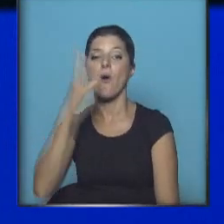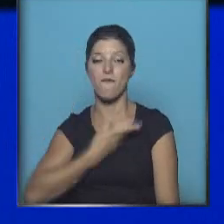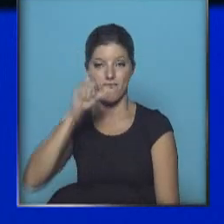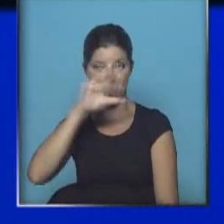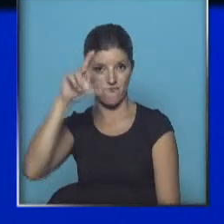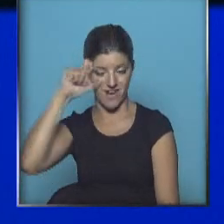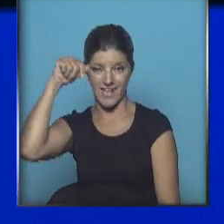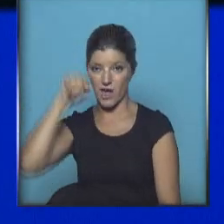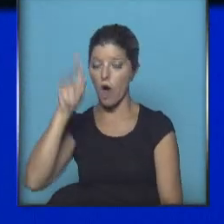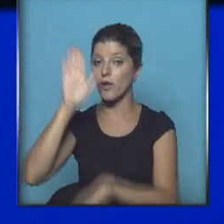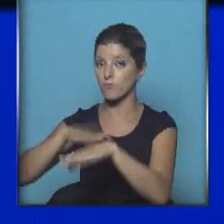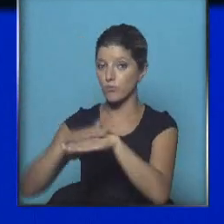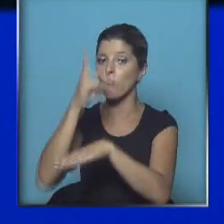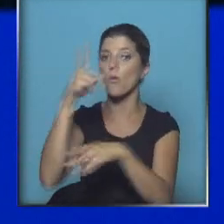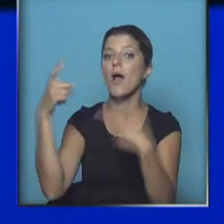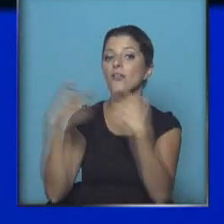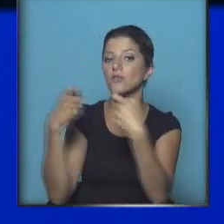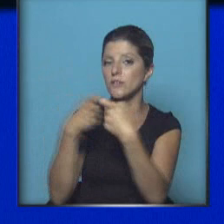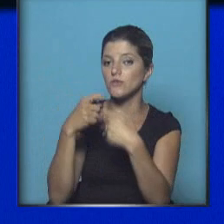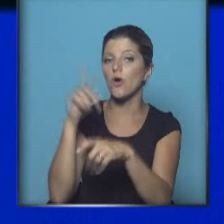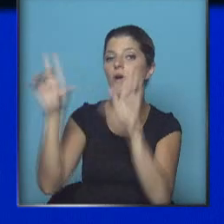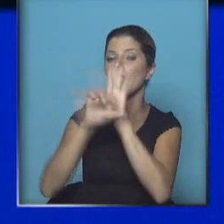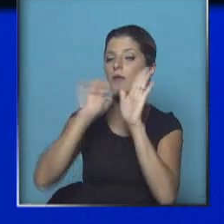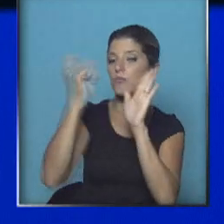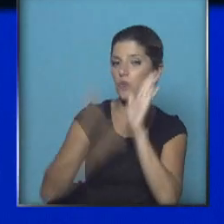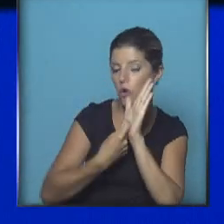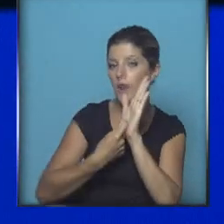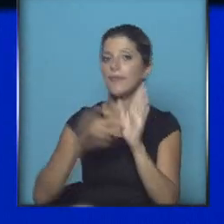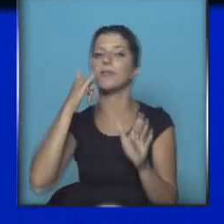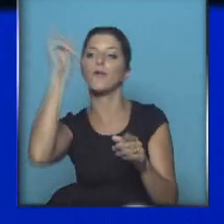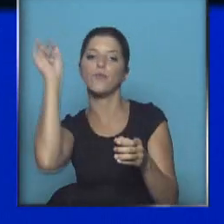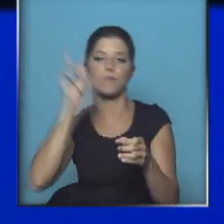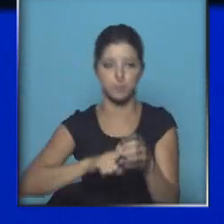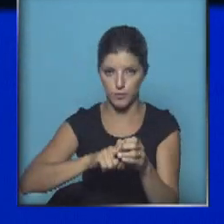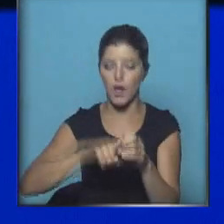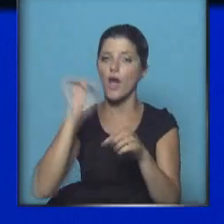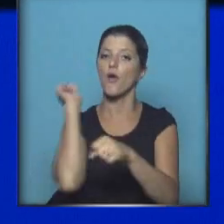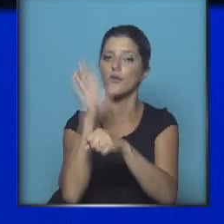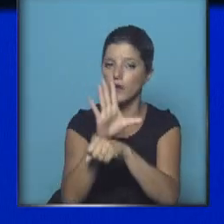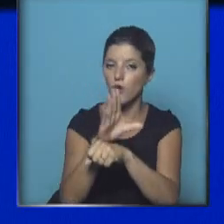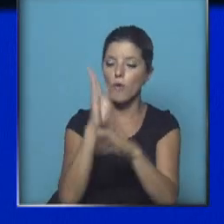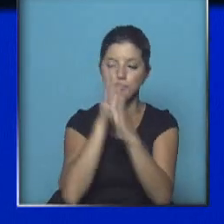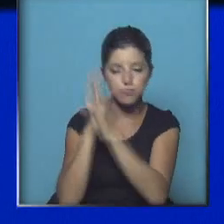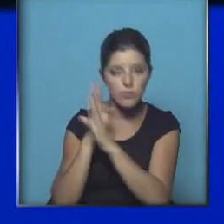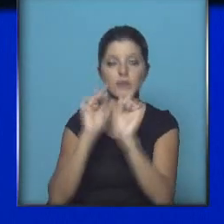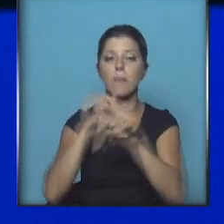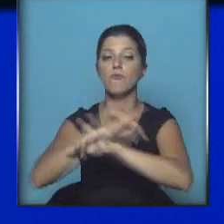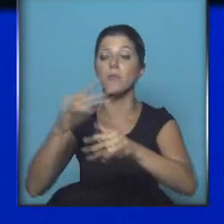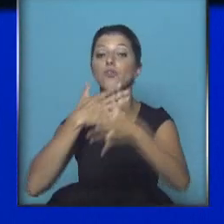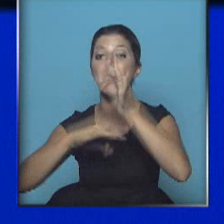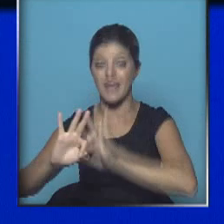como jefe de una asociación ilícita de pinchaduras de teléfonos, correos electrónicos y venta de la